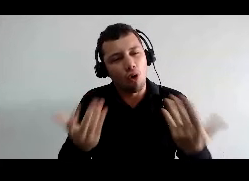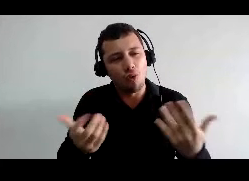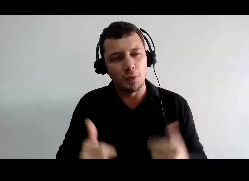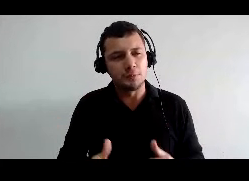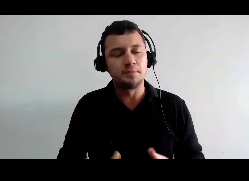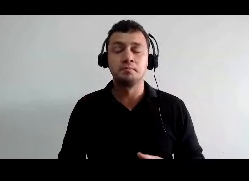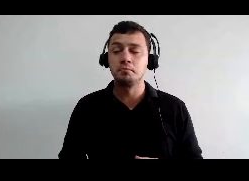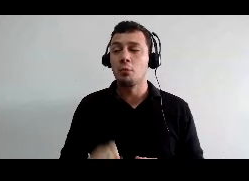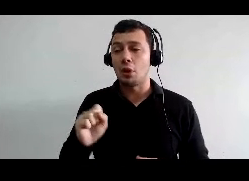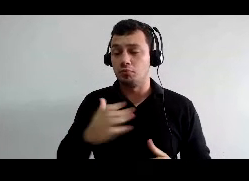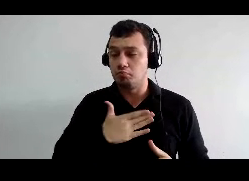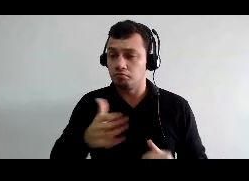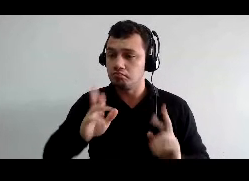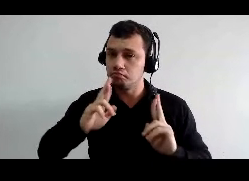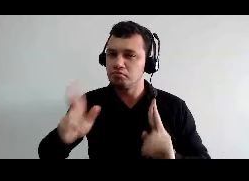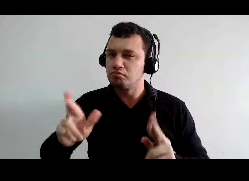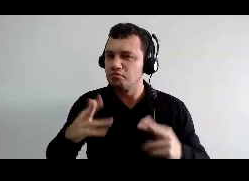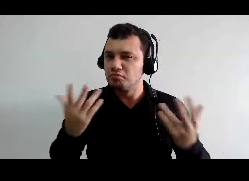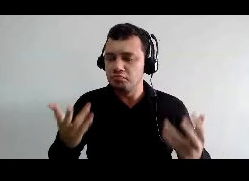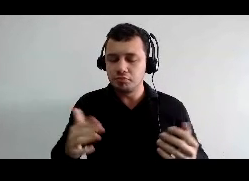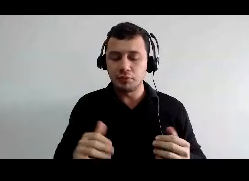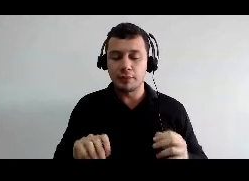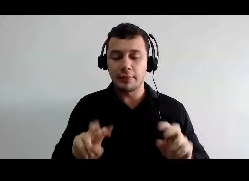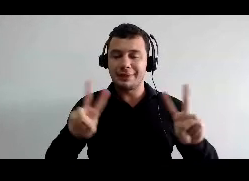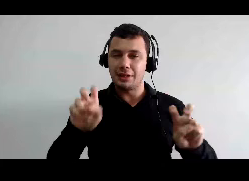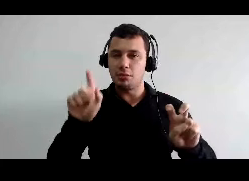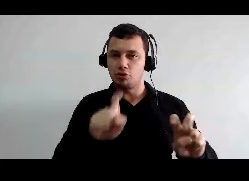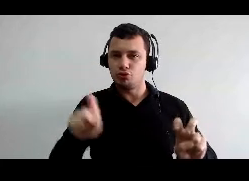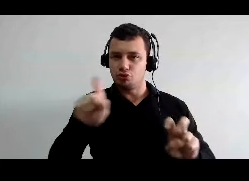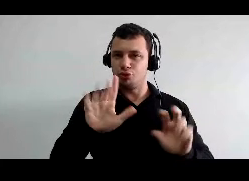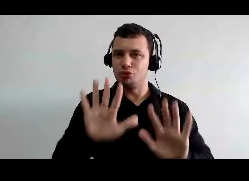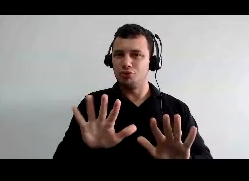aerosoles en el sector salud ya los tenemos